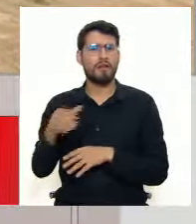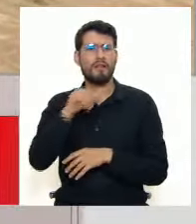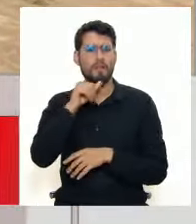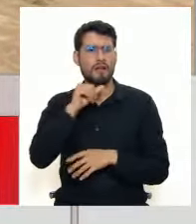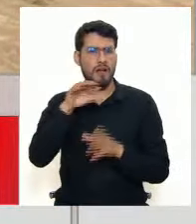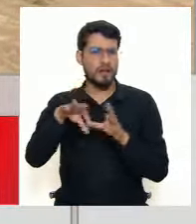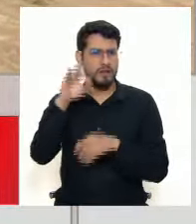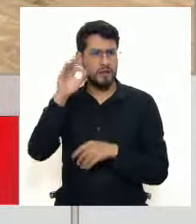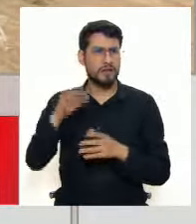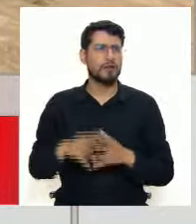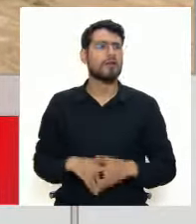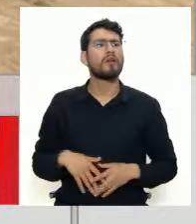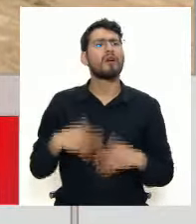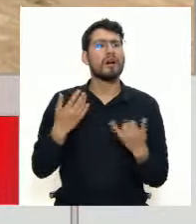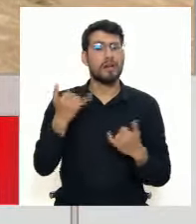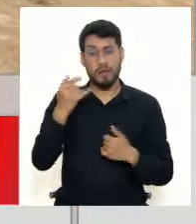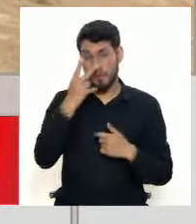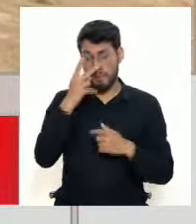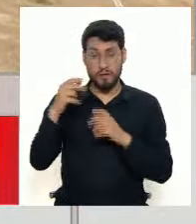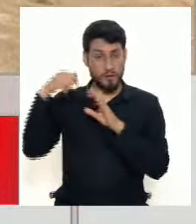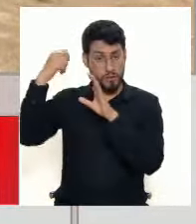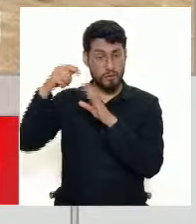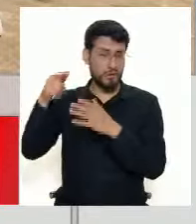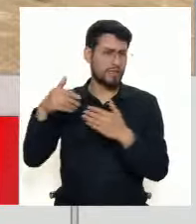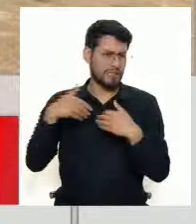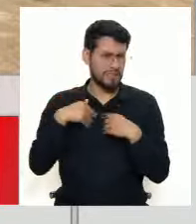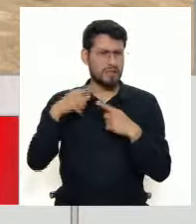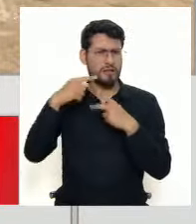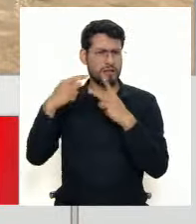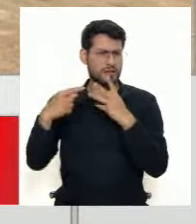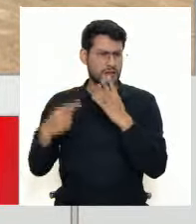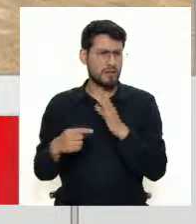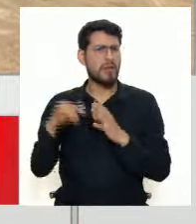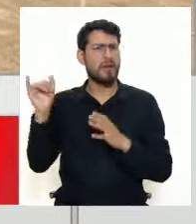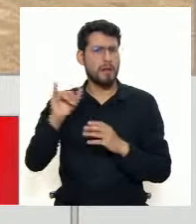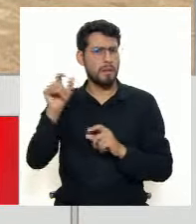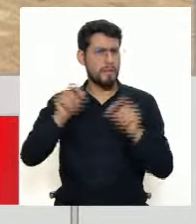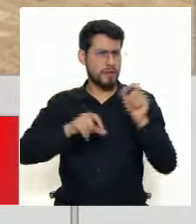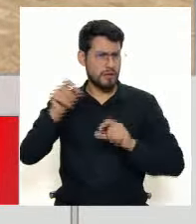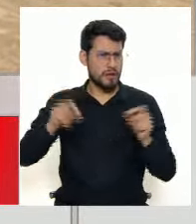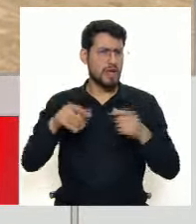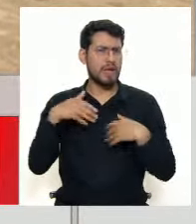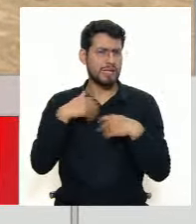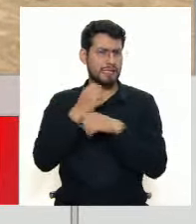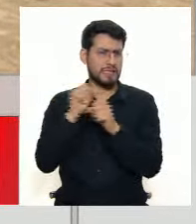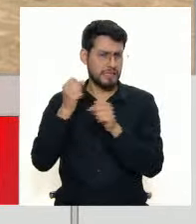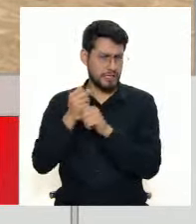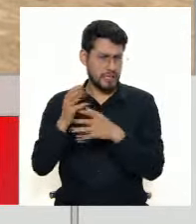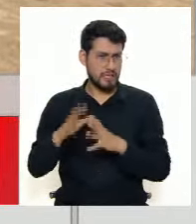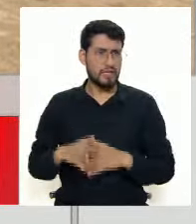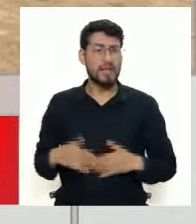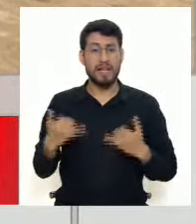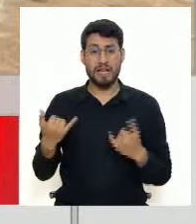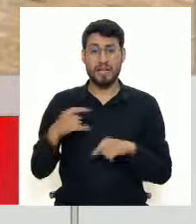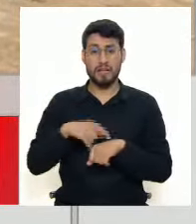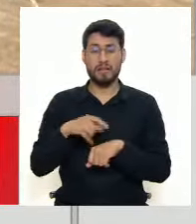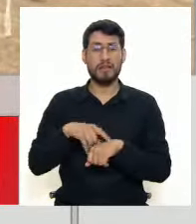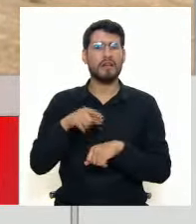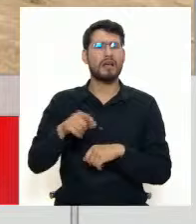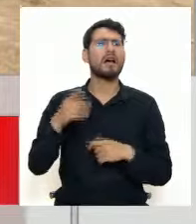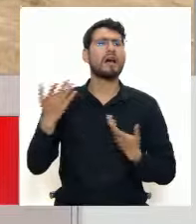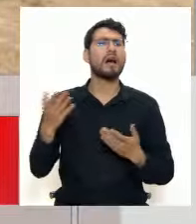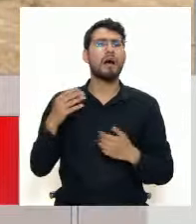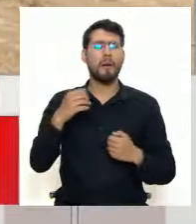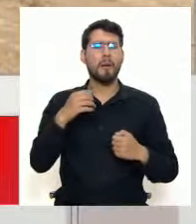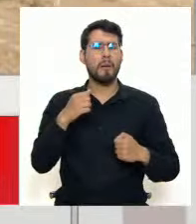faltan identificar. Como hemos visto en las imágenes, son varios también las personas que han sido rescatadas. A esta hora, la Marina